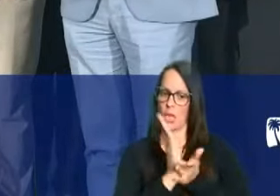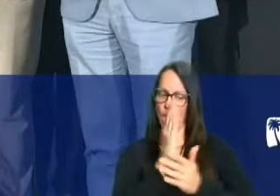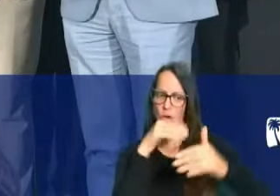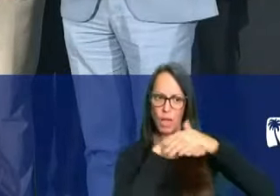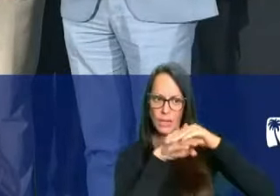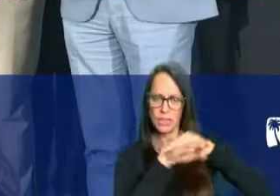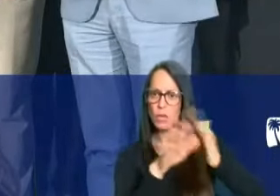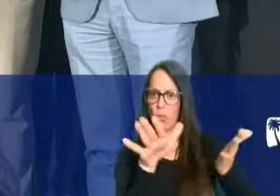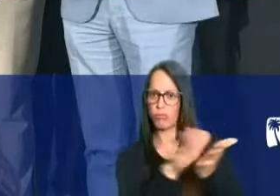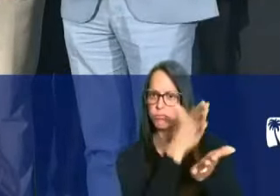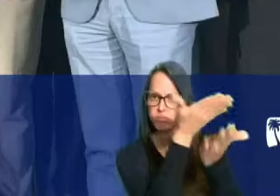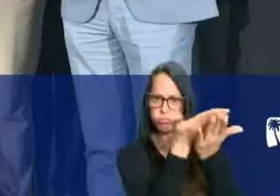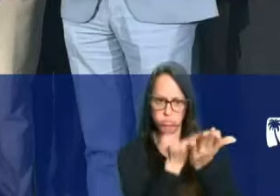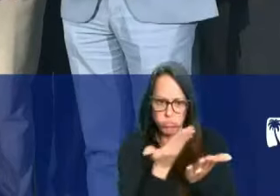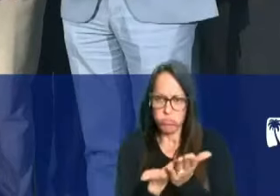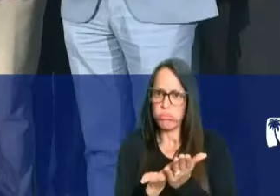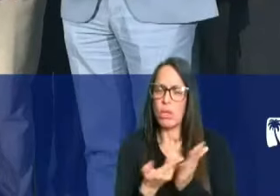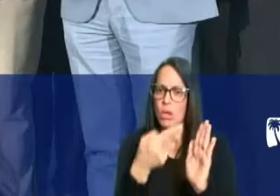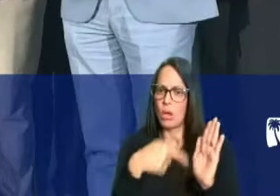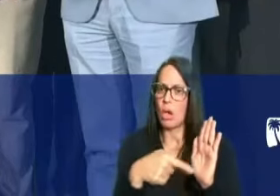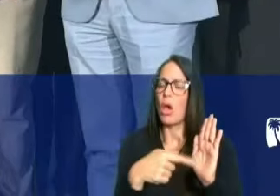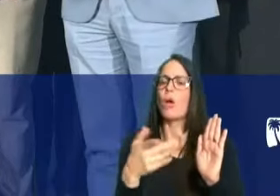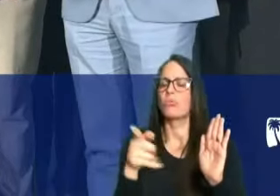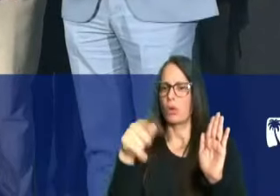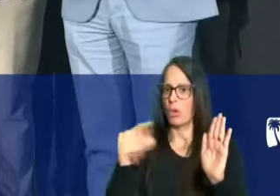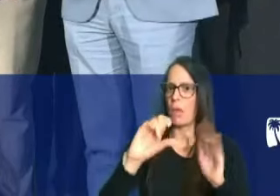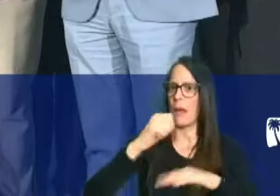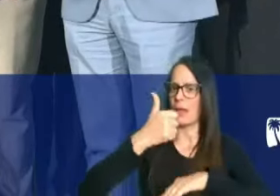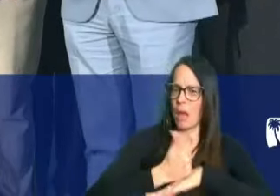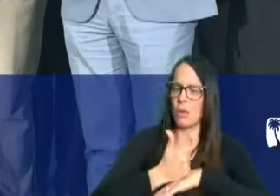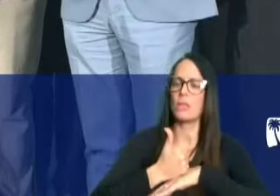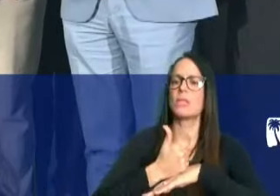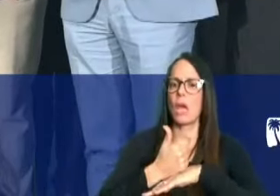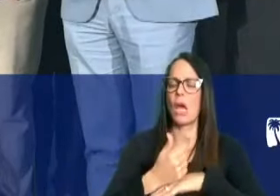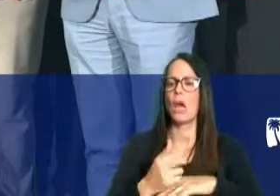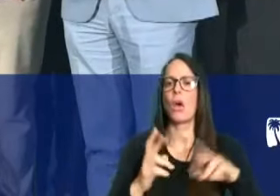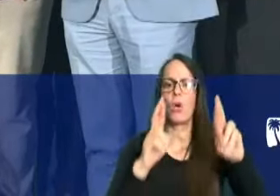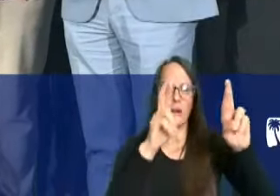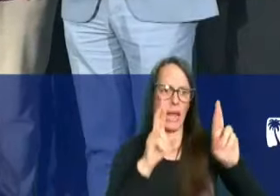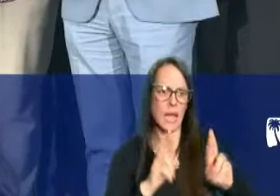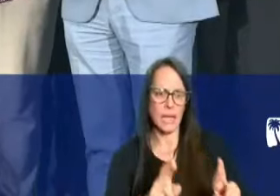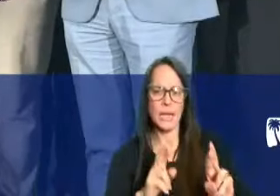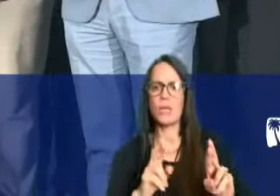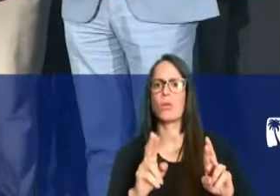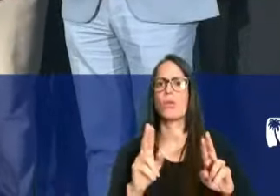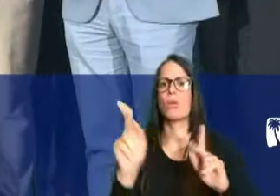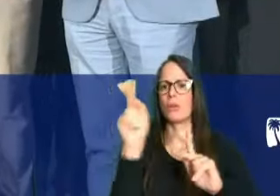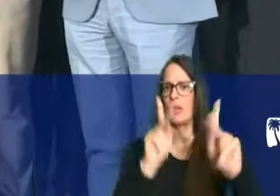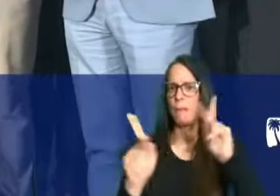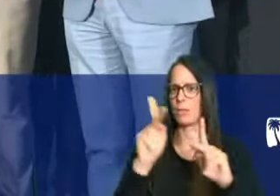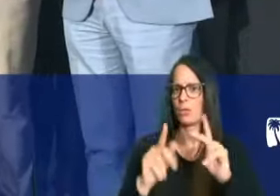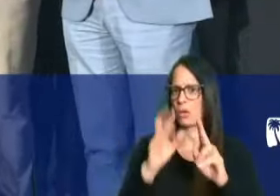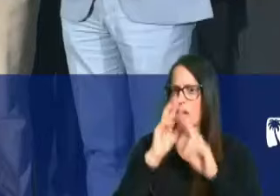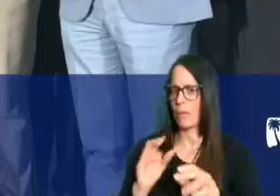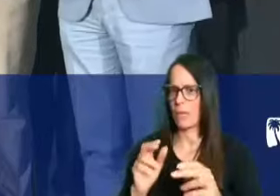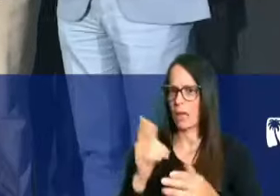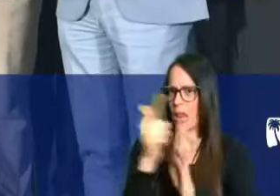que indican que van a ampliar aquí verdad Establecer un registro de cabilderos O sea qué compromiso hay con con con